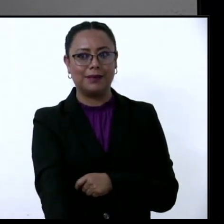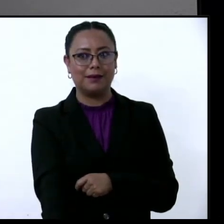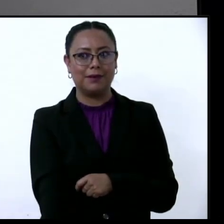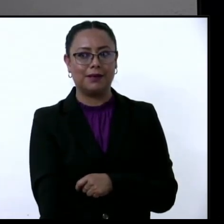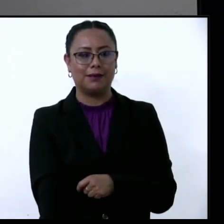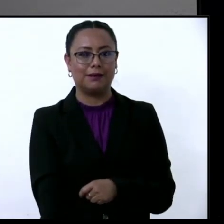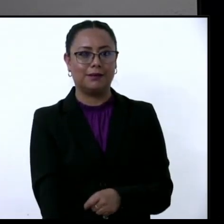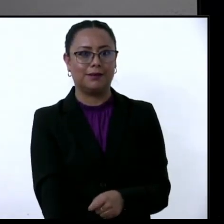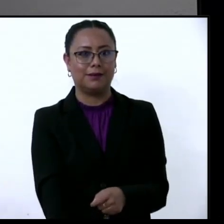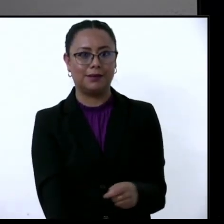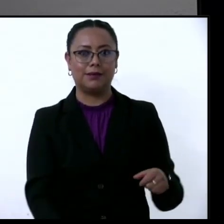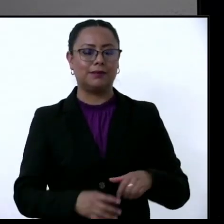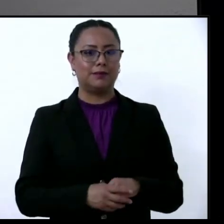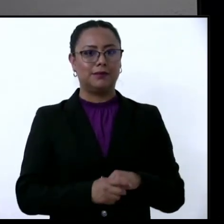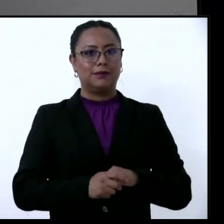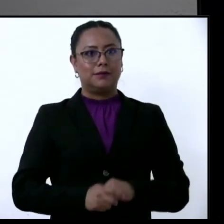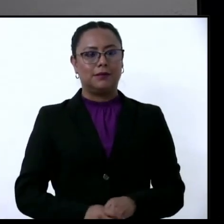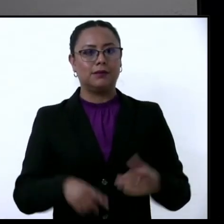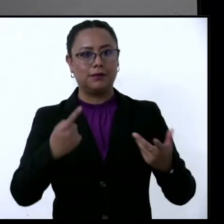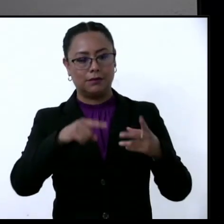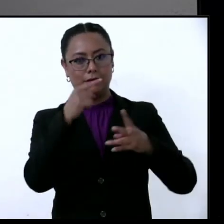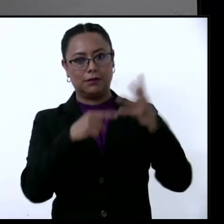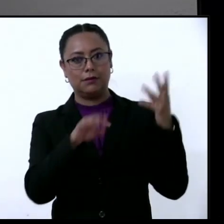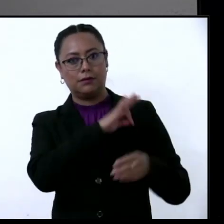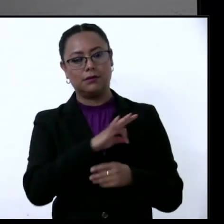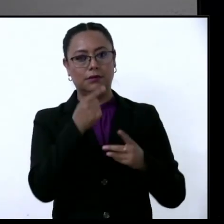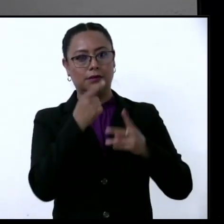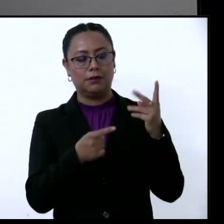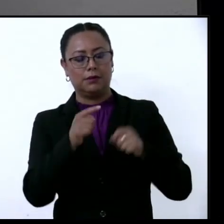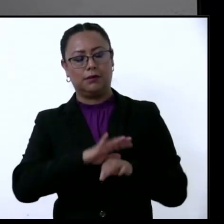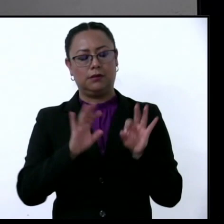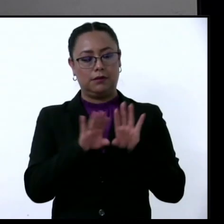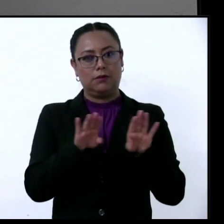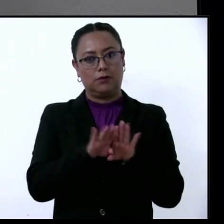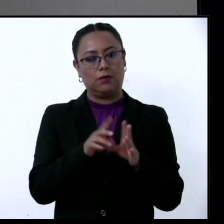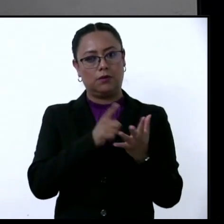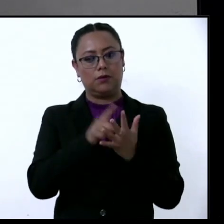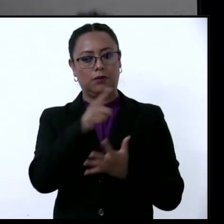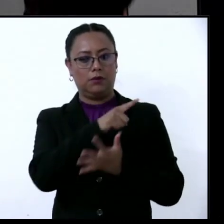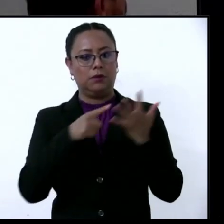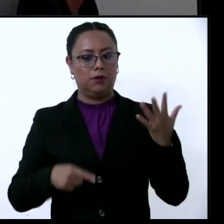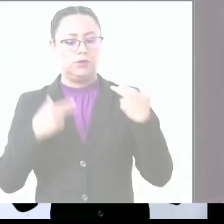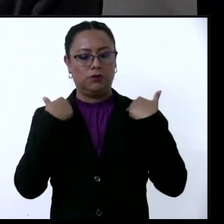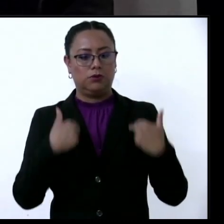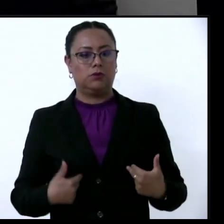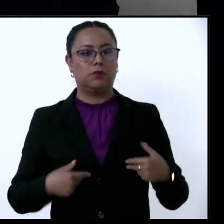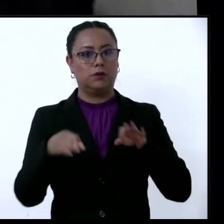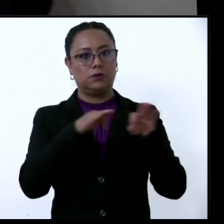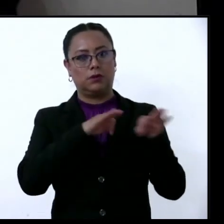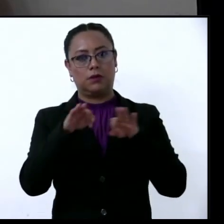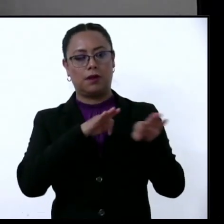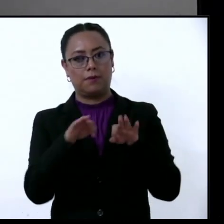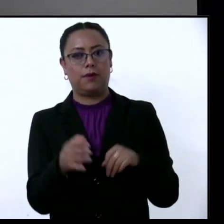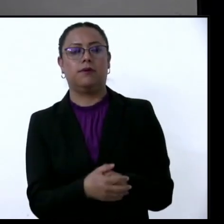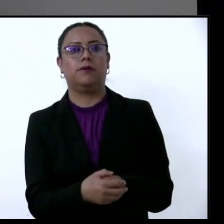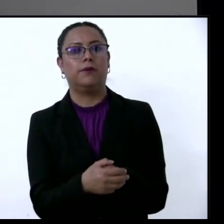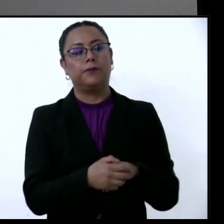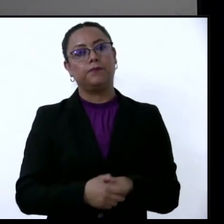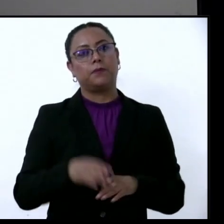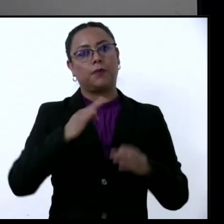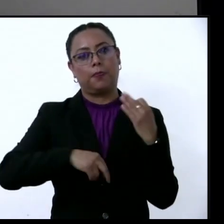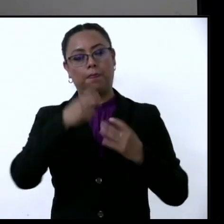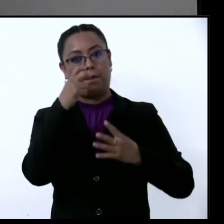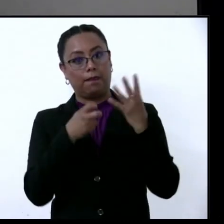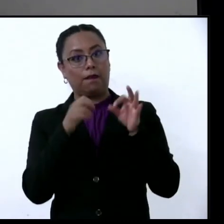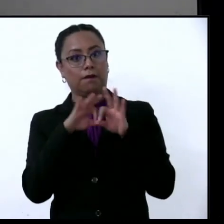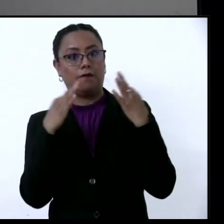derechos constitucionales que nos marca como parte de los derechos humanos laborales, y también elementos que nos